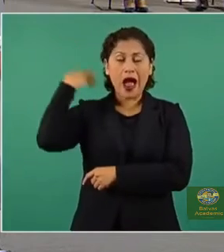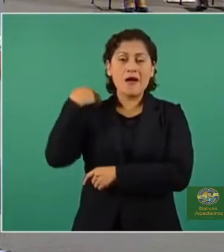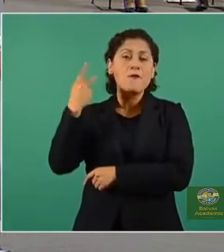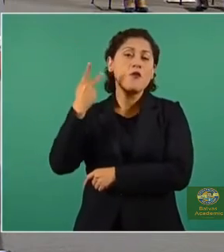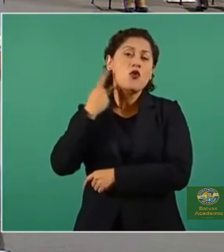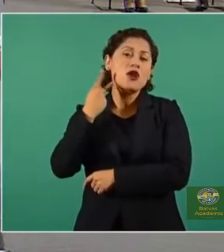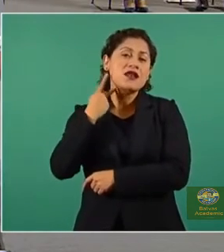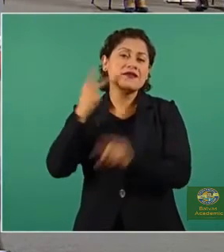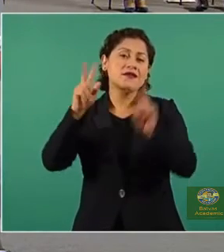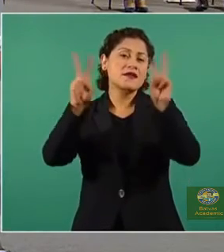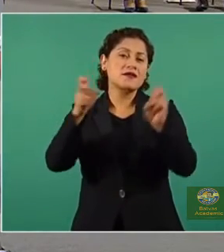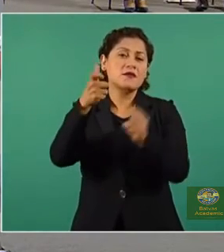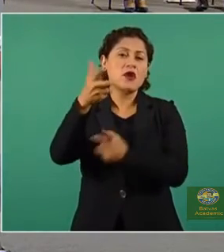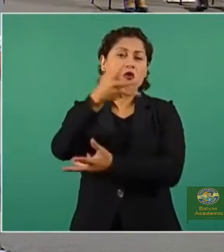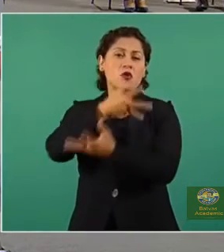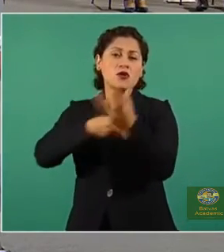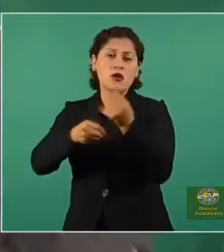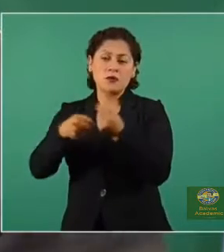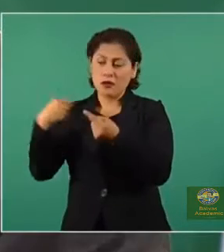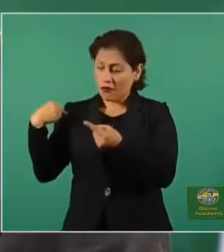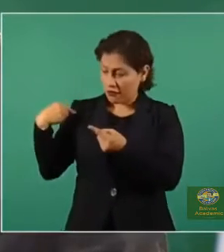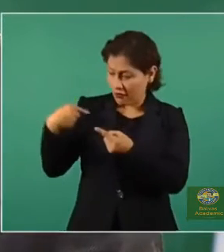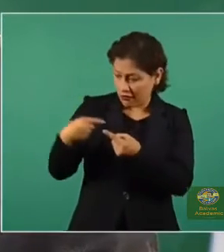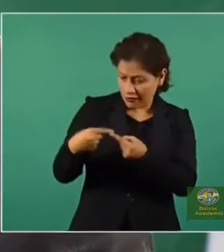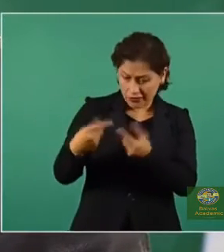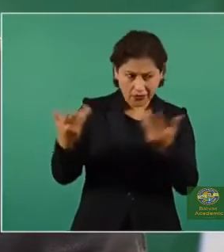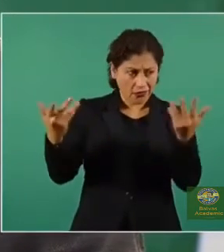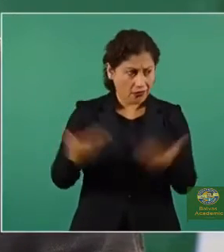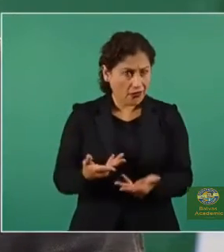pueblo. Y lo peor,